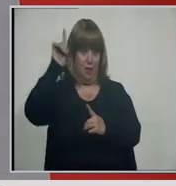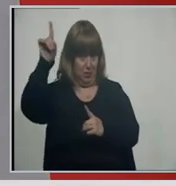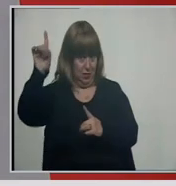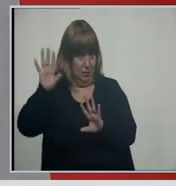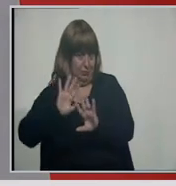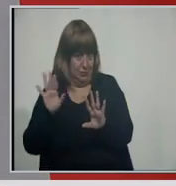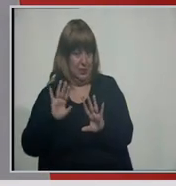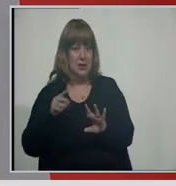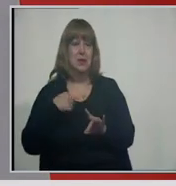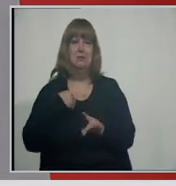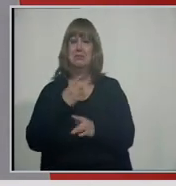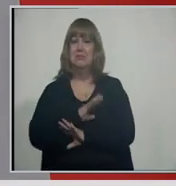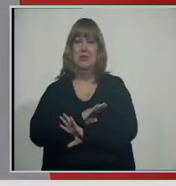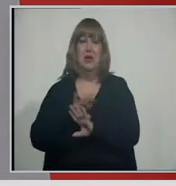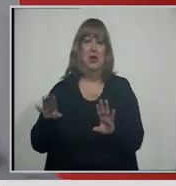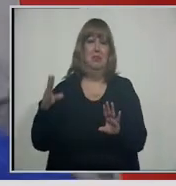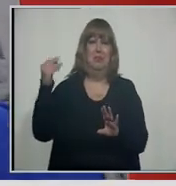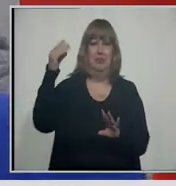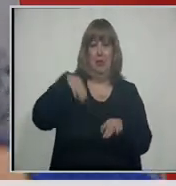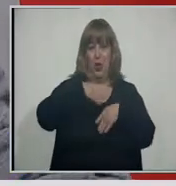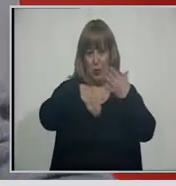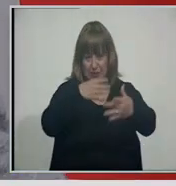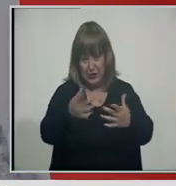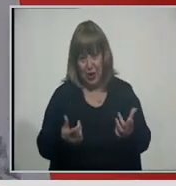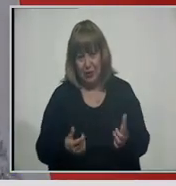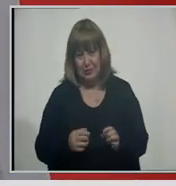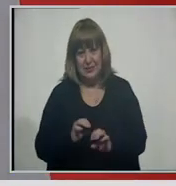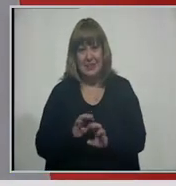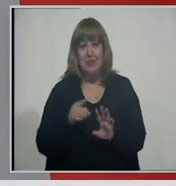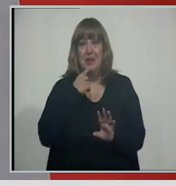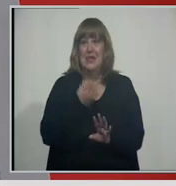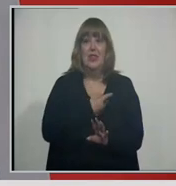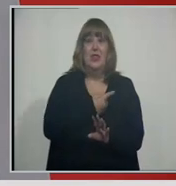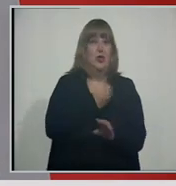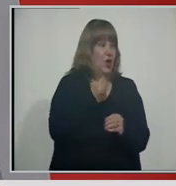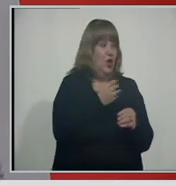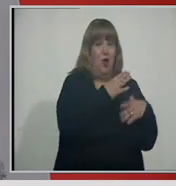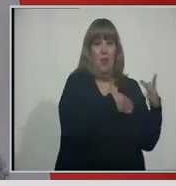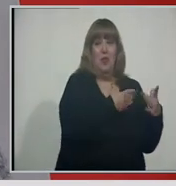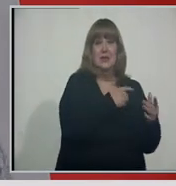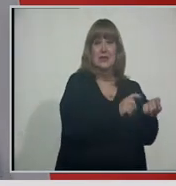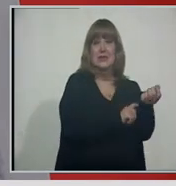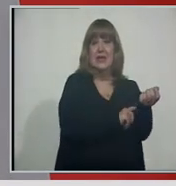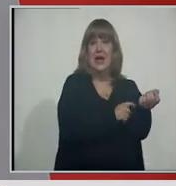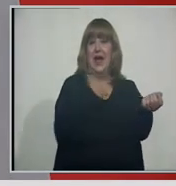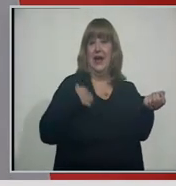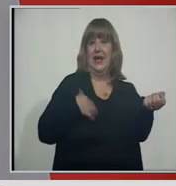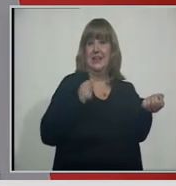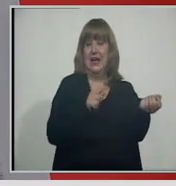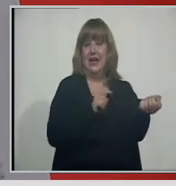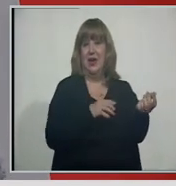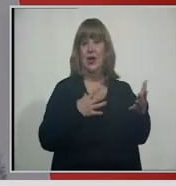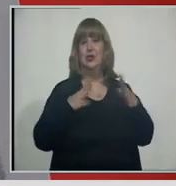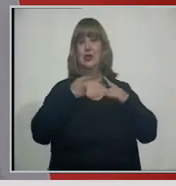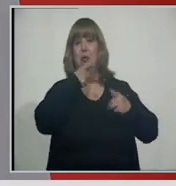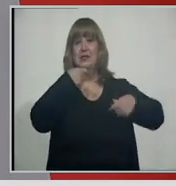tiene permiso horas no me hablaban de la producción nada mágica es boca de prevención de dónde sacas esta sangre nosotros somos de ciudad sin